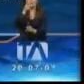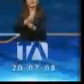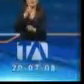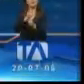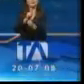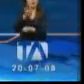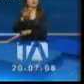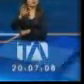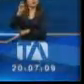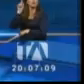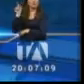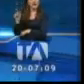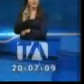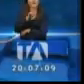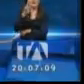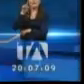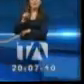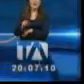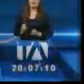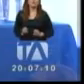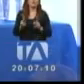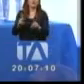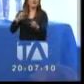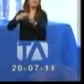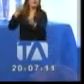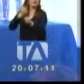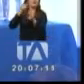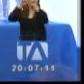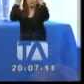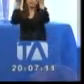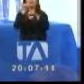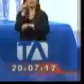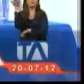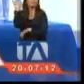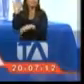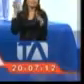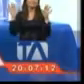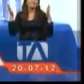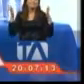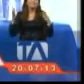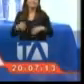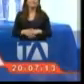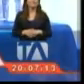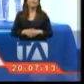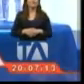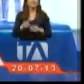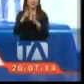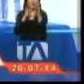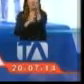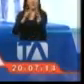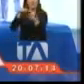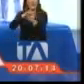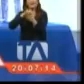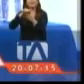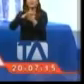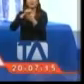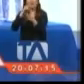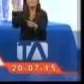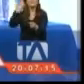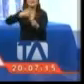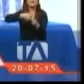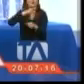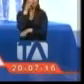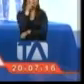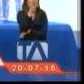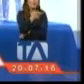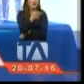las 23.500 vacantes en el sector privado. Antes no había nada. Porque este programa de pasantías laborales solo estaba dirigido